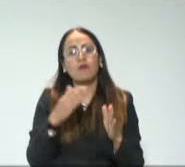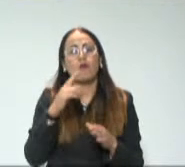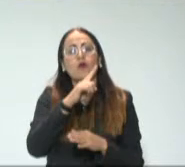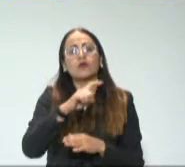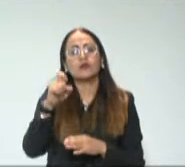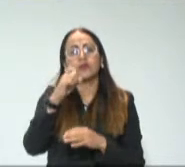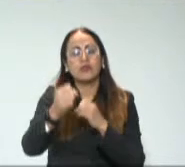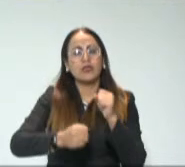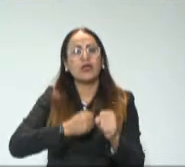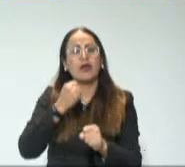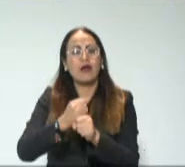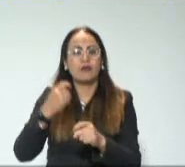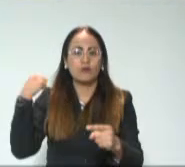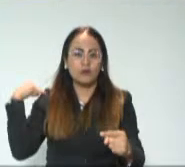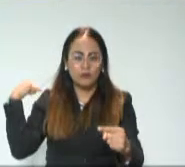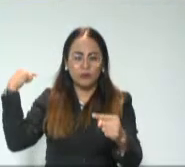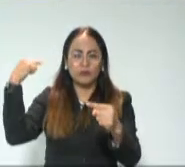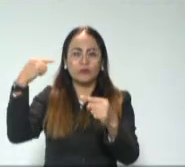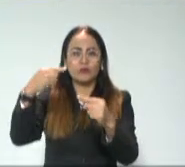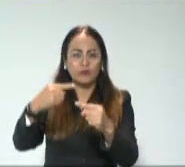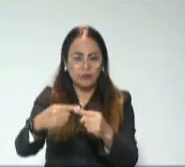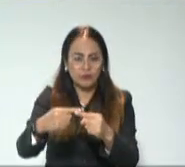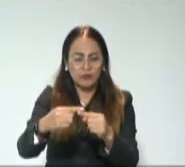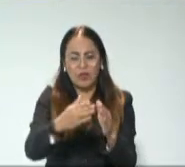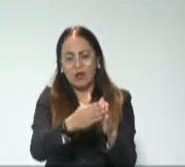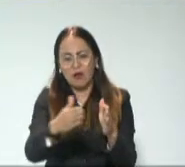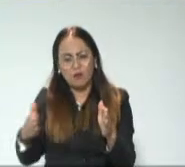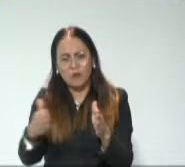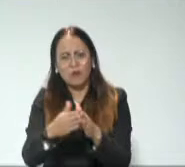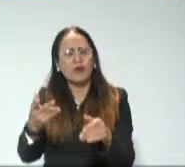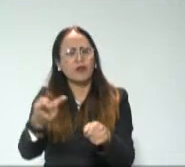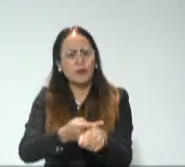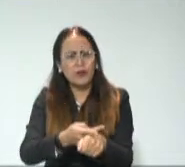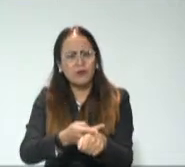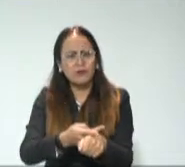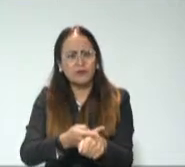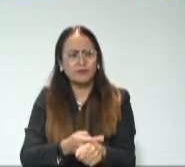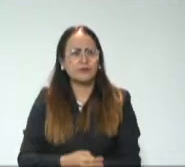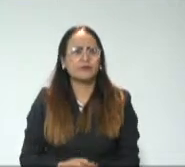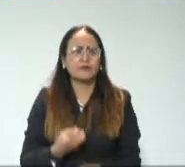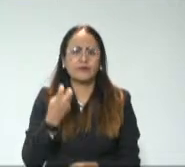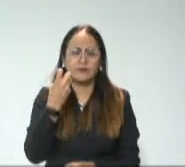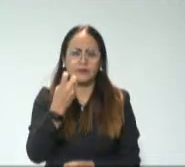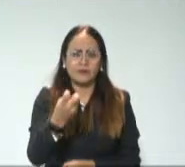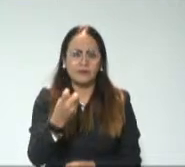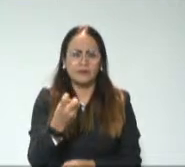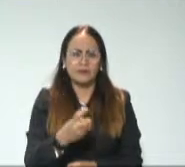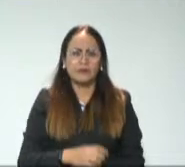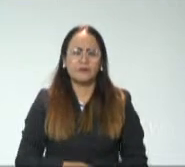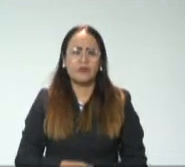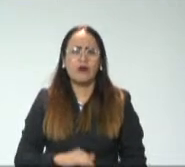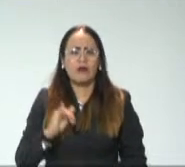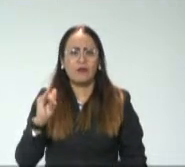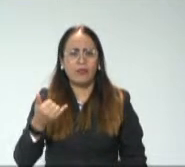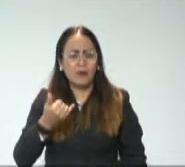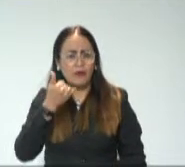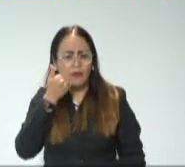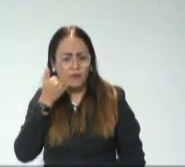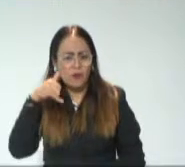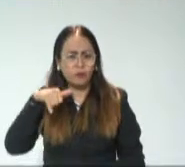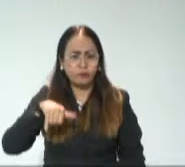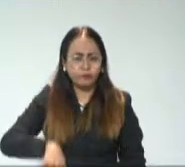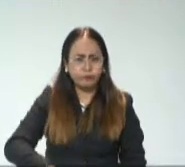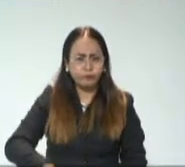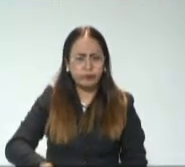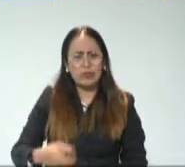años y este declive tan importante en los últimos años es decir ya no solo no incrementa la adopción del teléfono fijo la telefonía